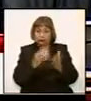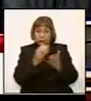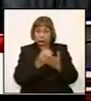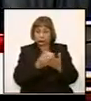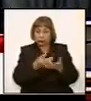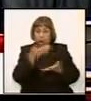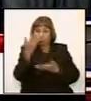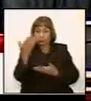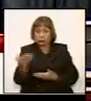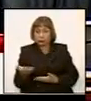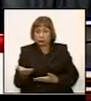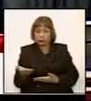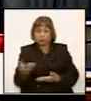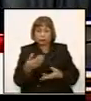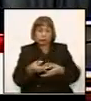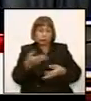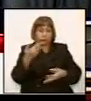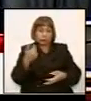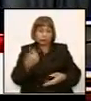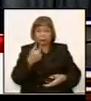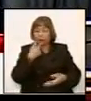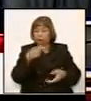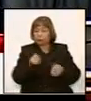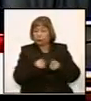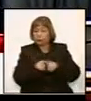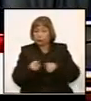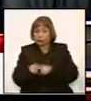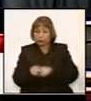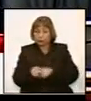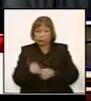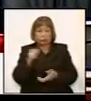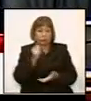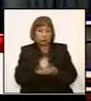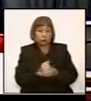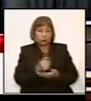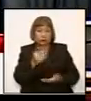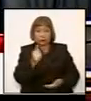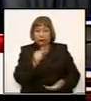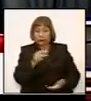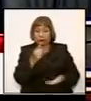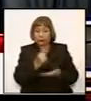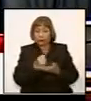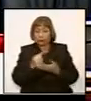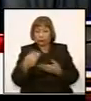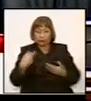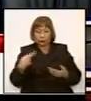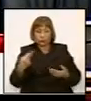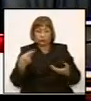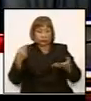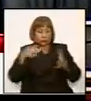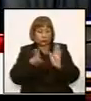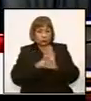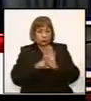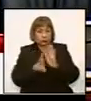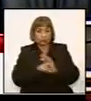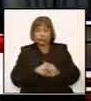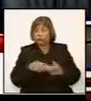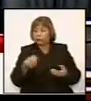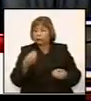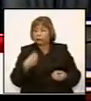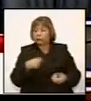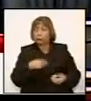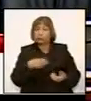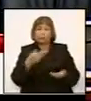lo entregué anteriormente y que tanto arrendador como arrendatario hemos firmado voluntariamente porque nos